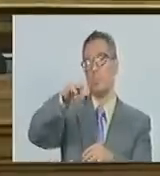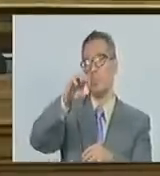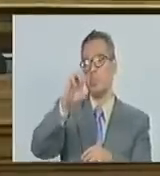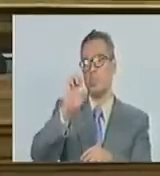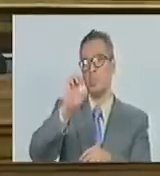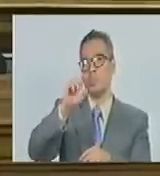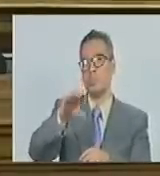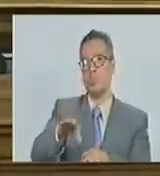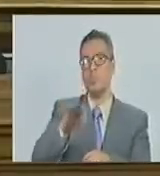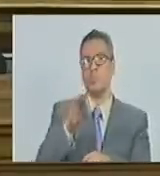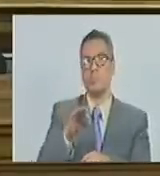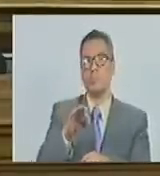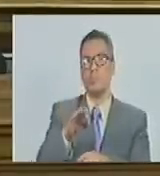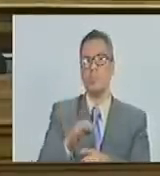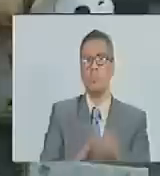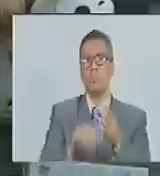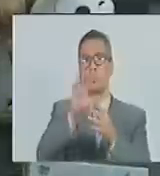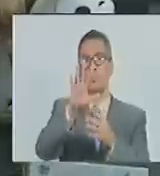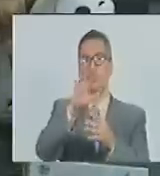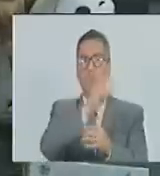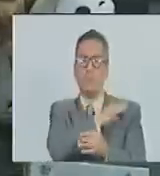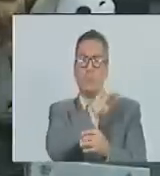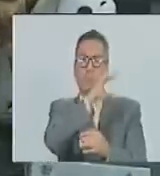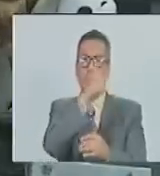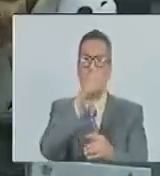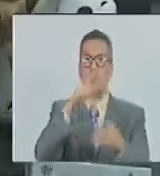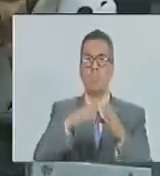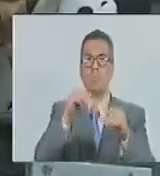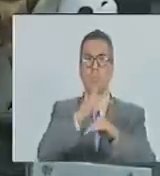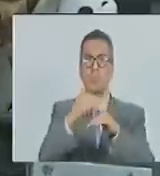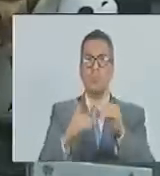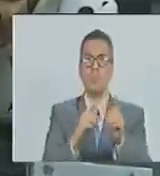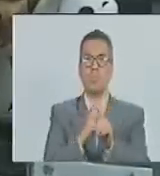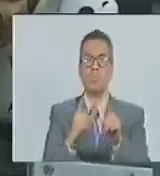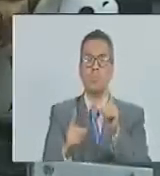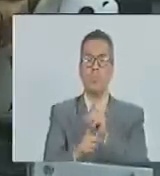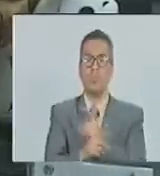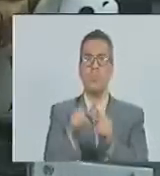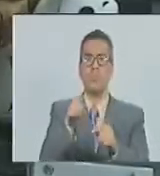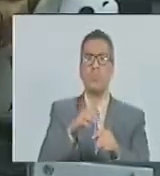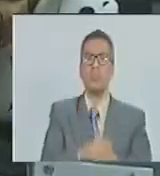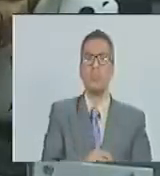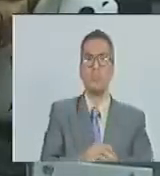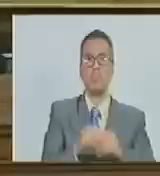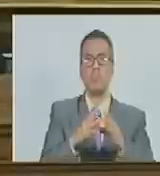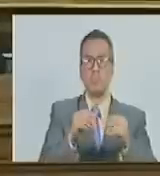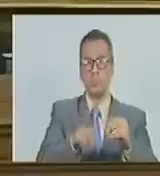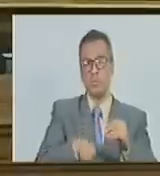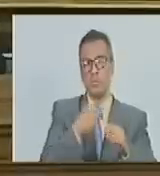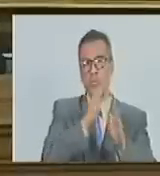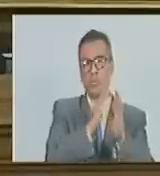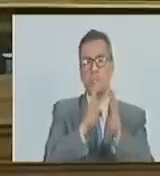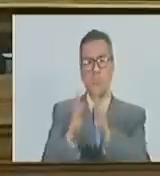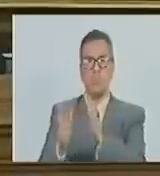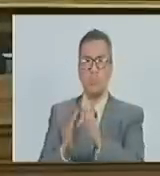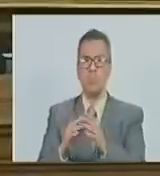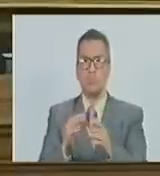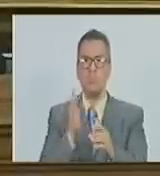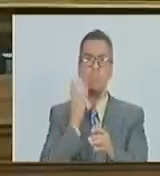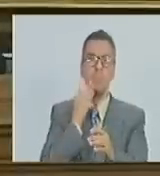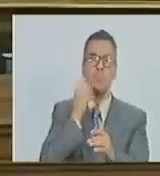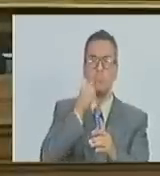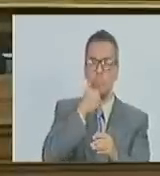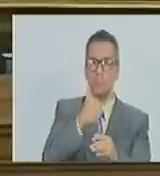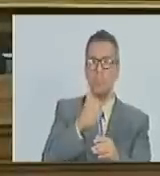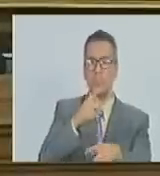Nacional Electoral, sus 5 rectores y sus suplentes, para que organizaran de manera ejemplar